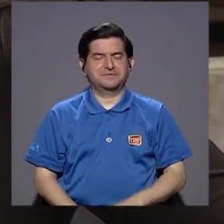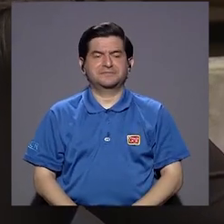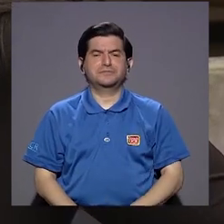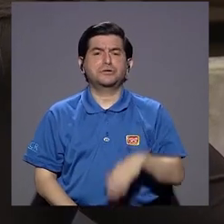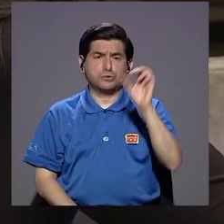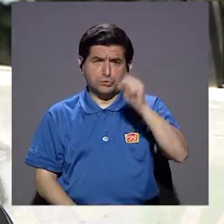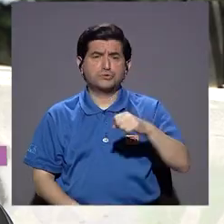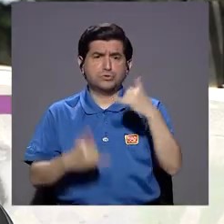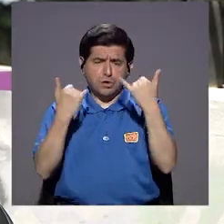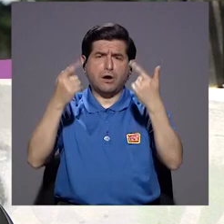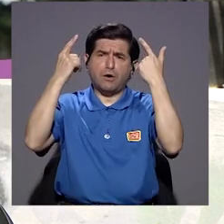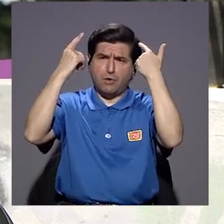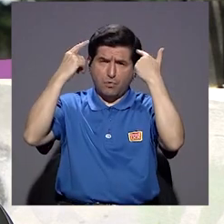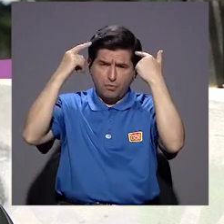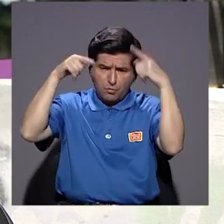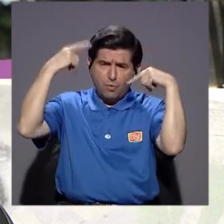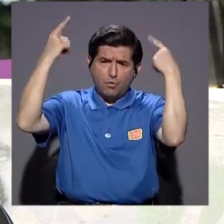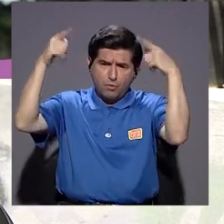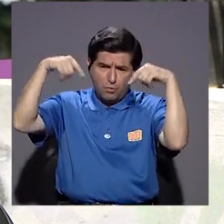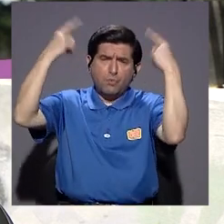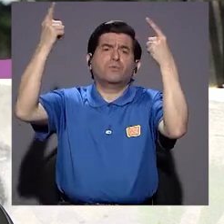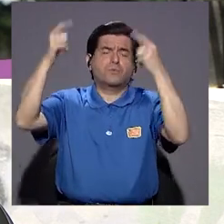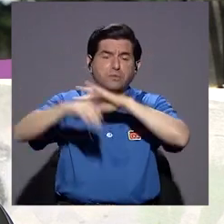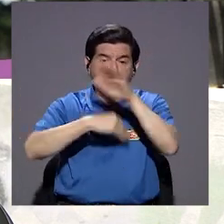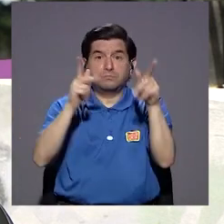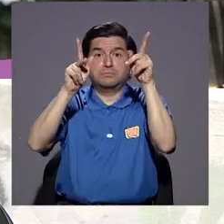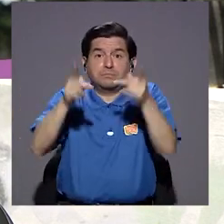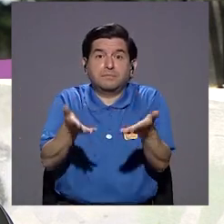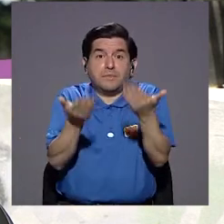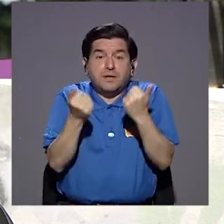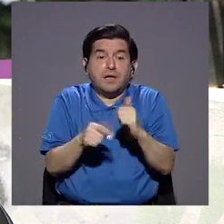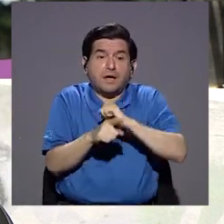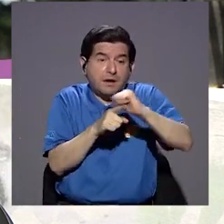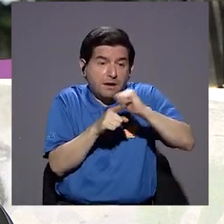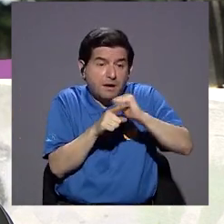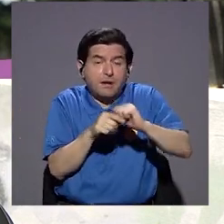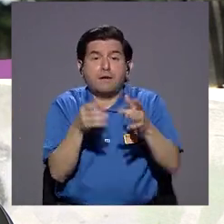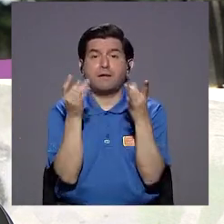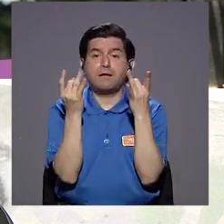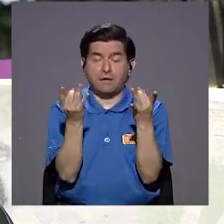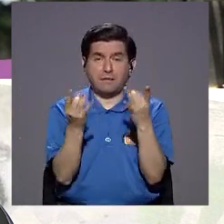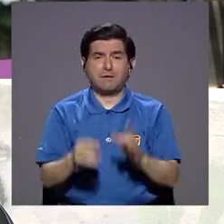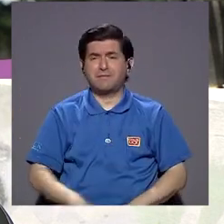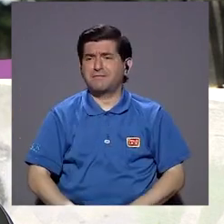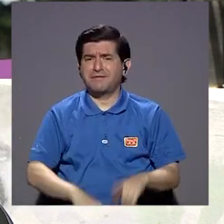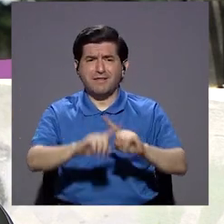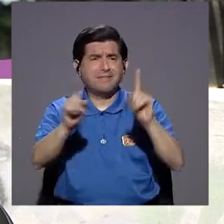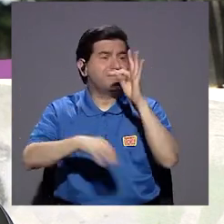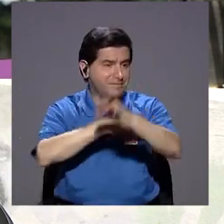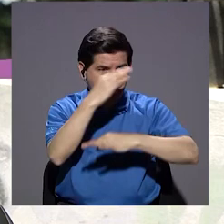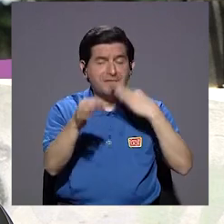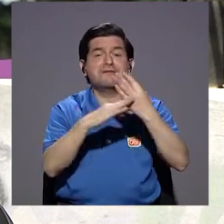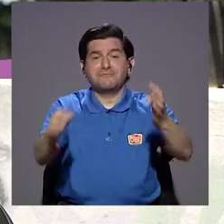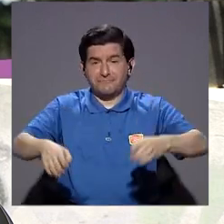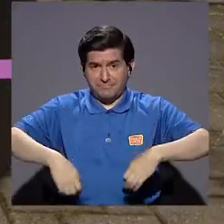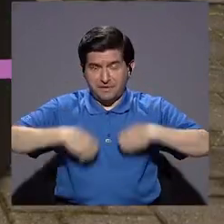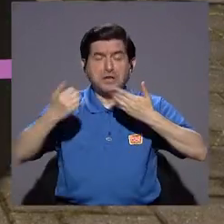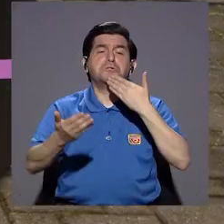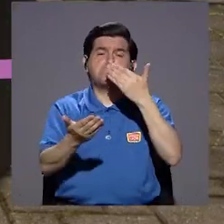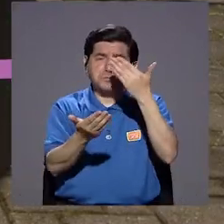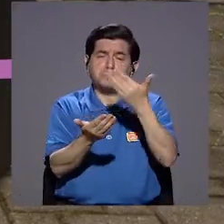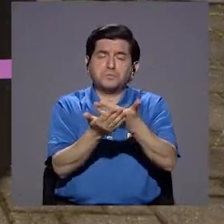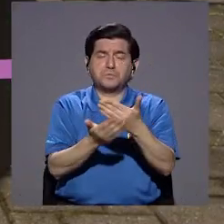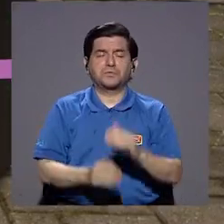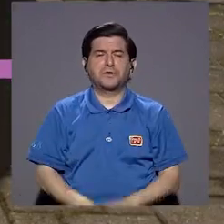Como una opción más que para ahora bienestar. Es súper famoso además. Ajá. Ahora es como que todo el mundo quiere hacer yoga y hay muchísimos tipos, entonces